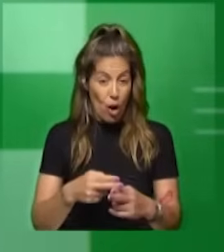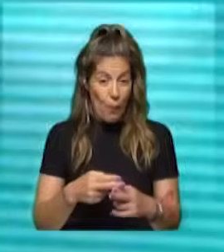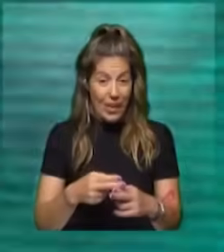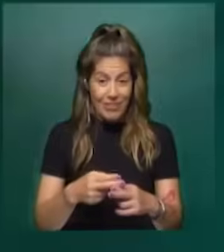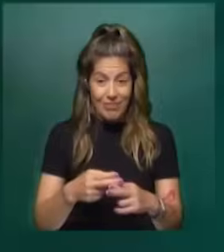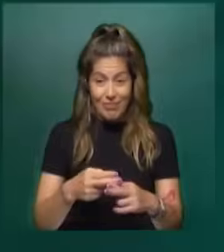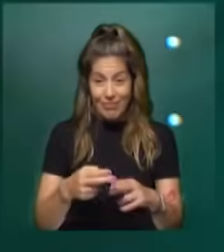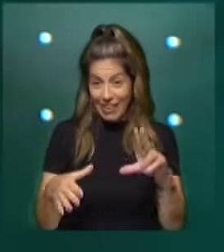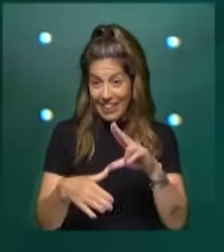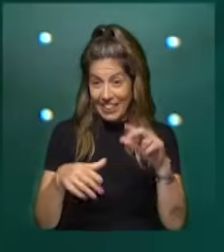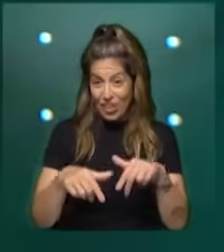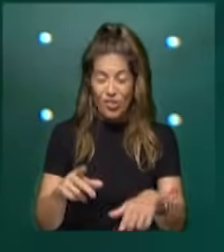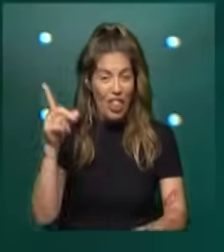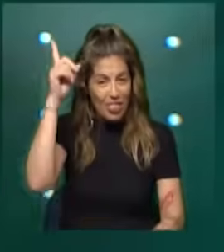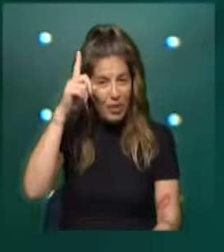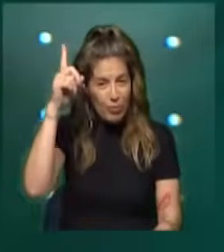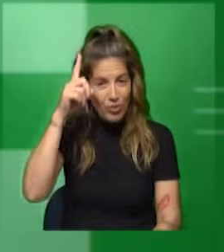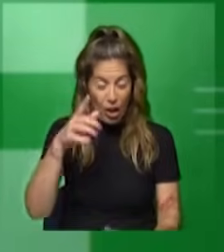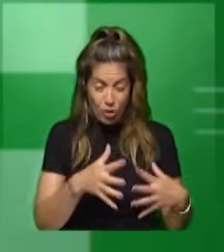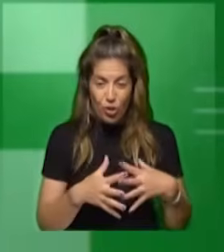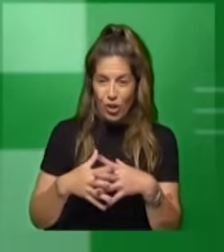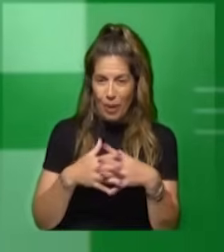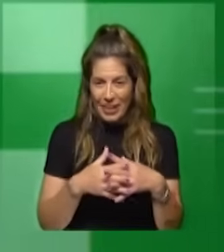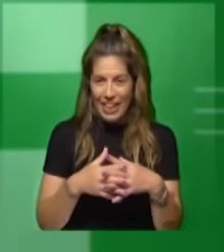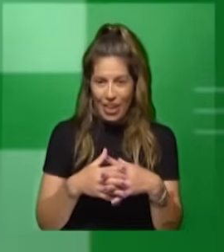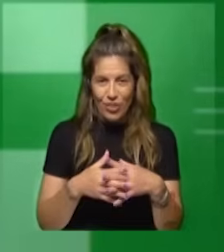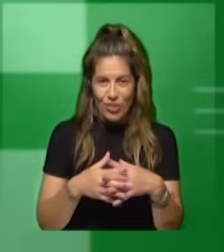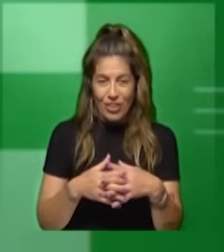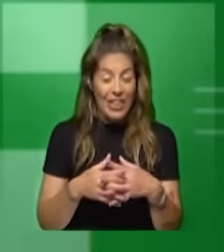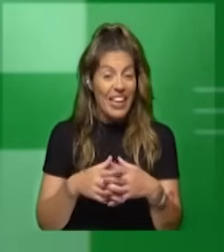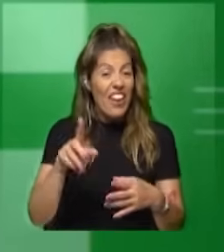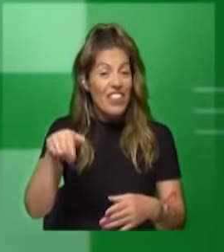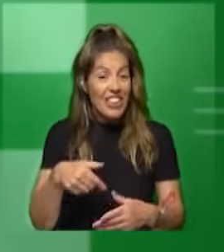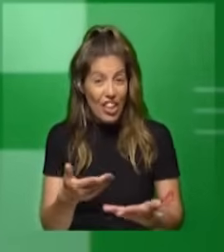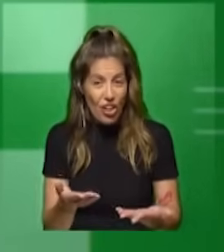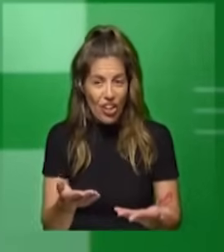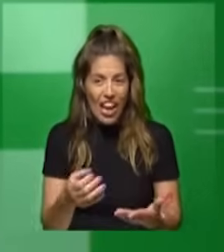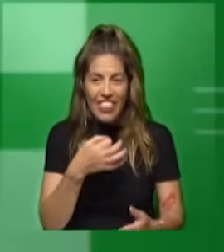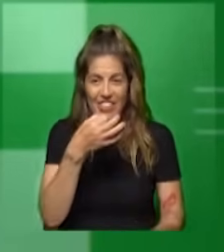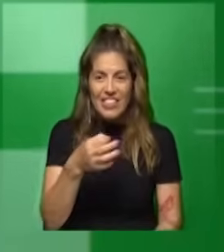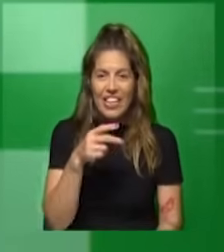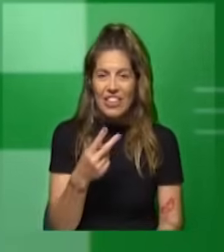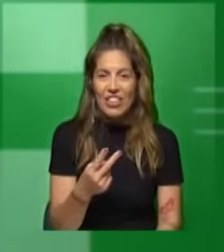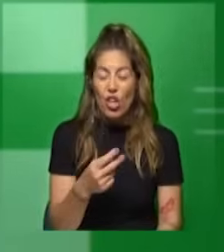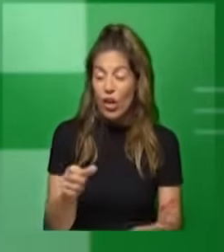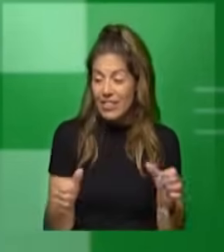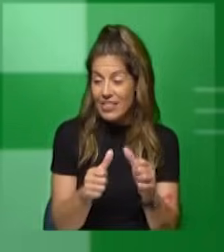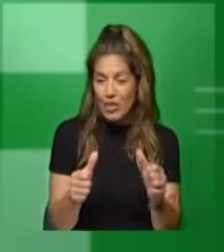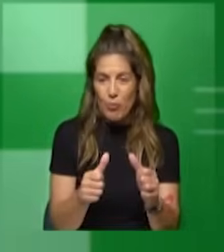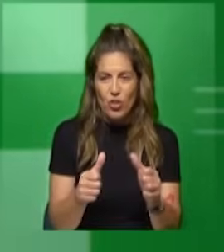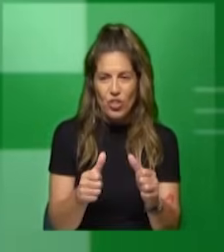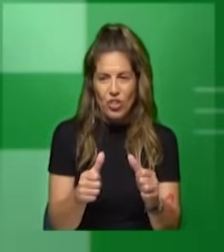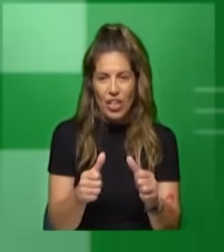Claro, diputados norteamericanos, que vinieron a decir lo que hicimos